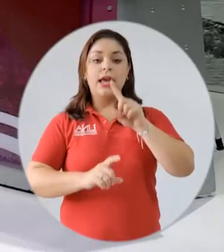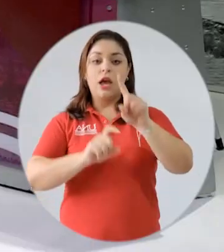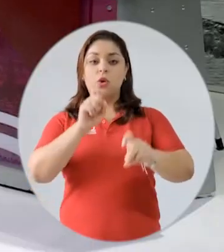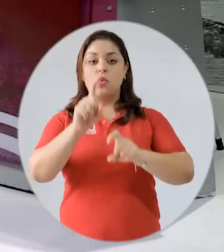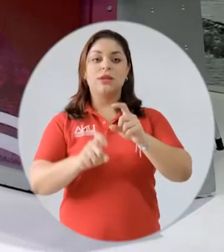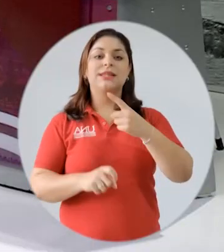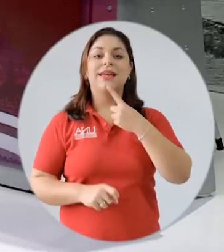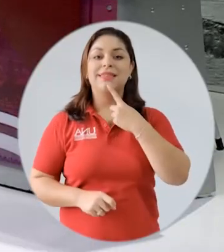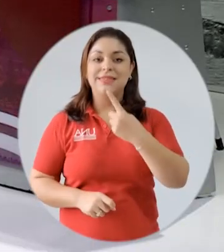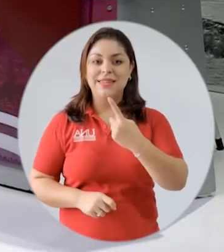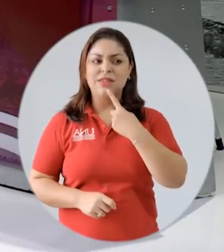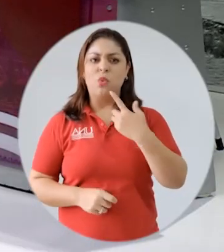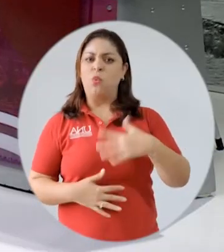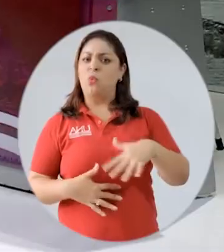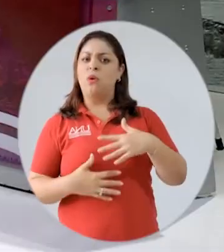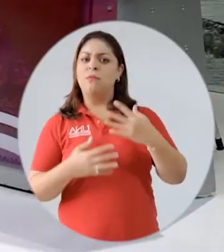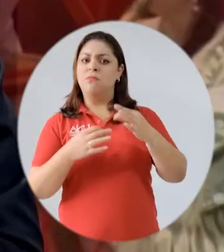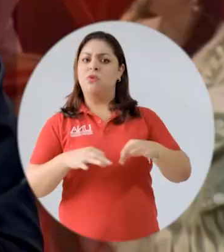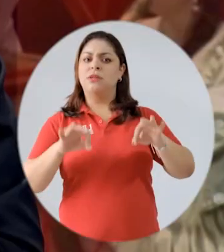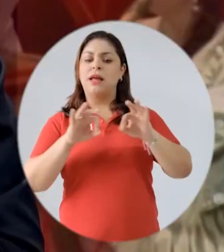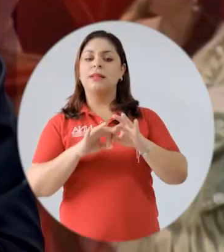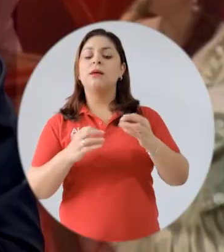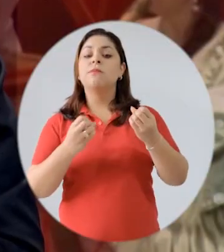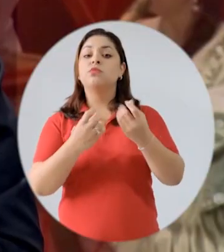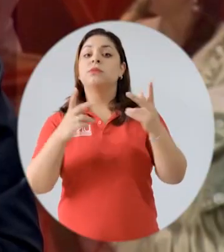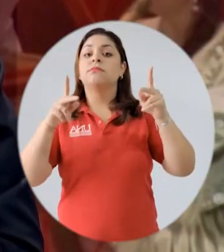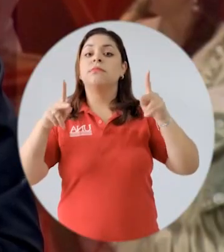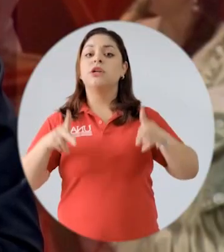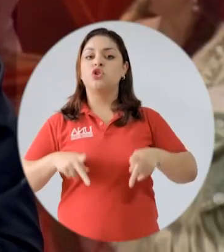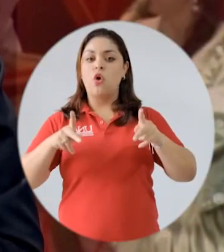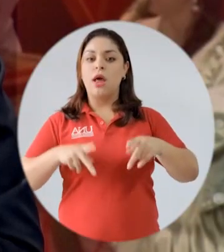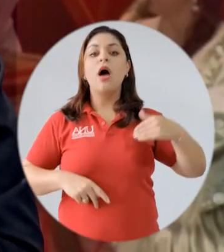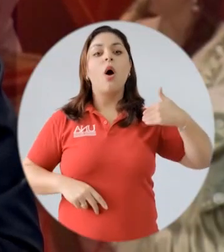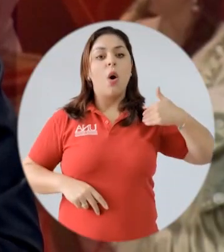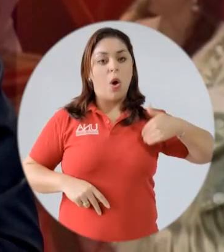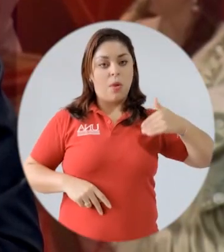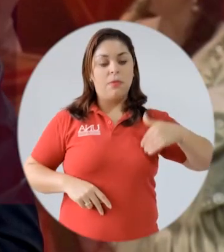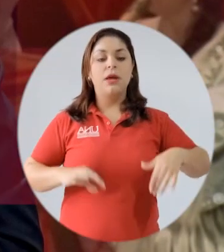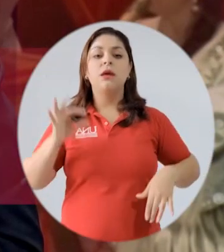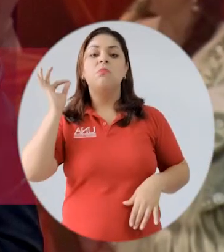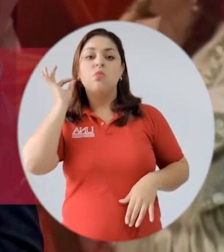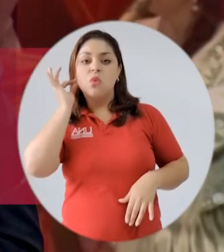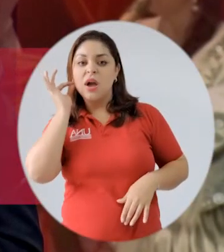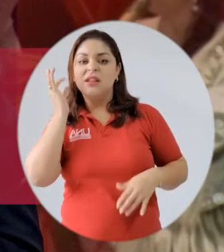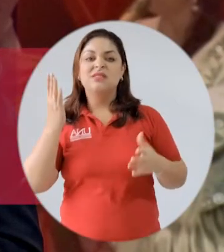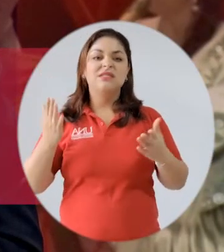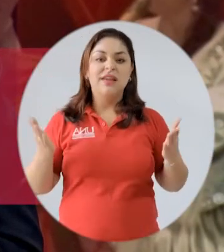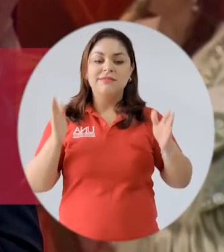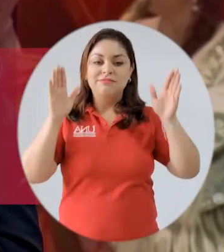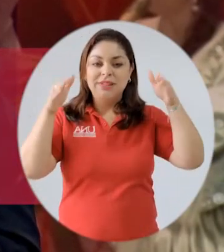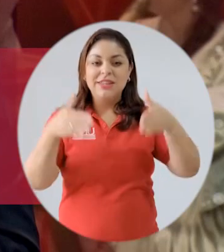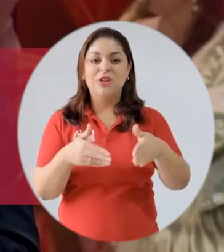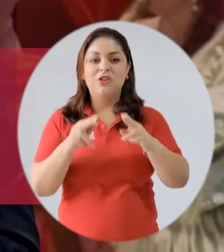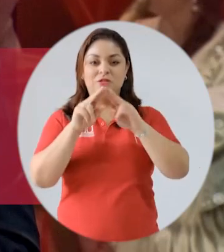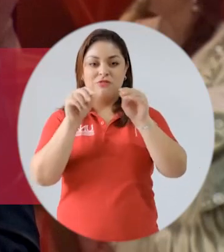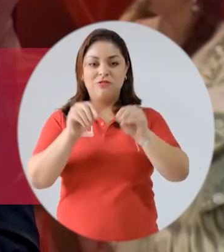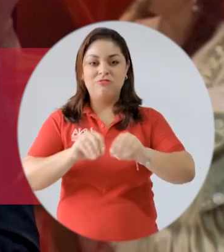notó, que los cuidados deben ser el centro y no la ganancia, ¿verdad? Estamos como equivocados. La pandemia